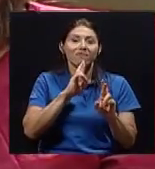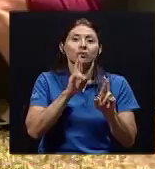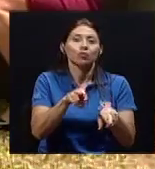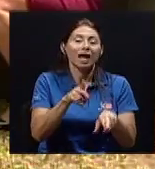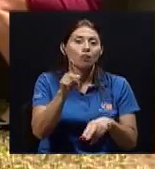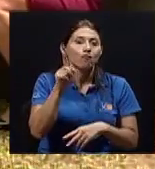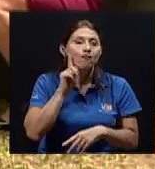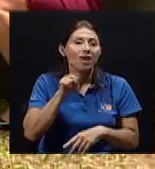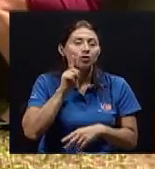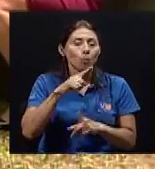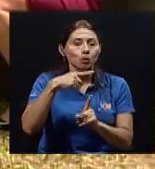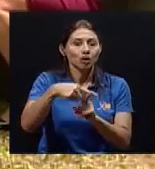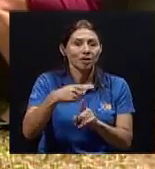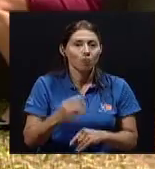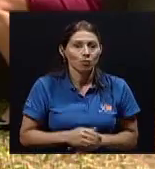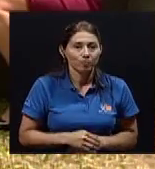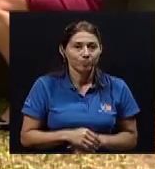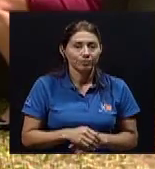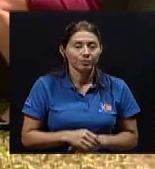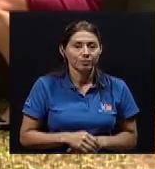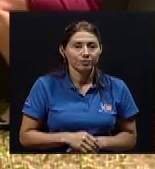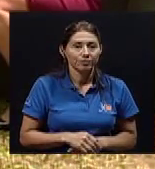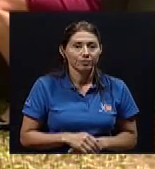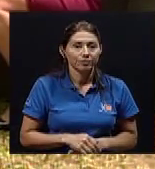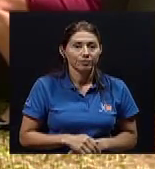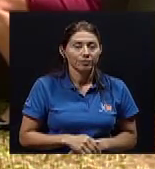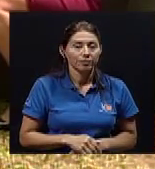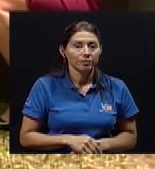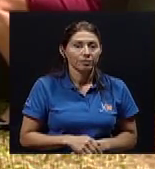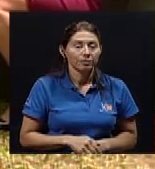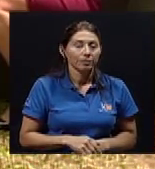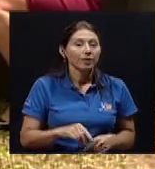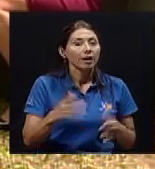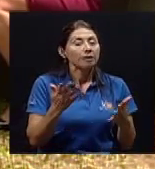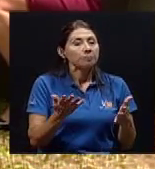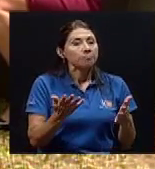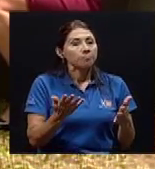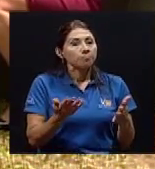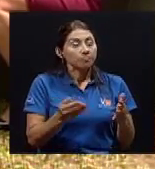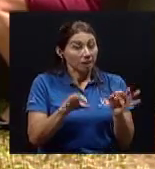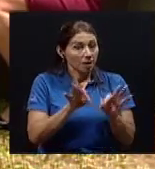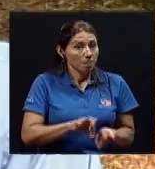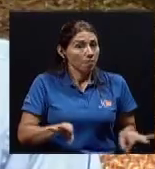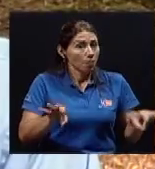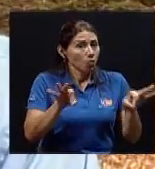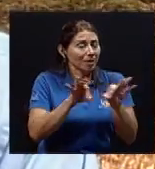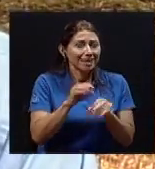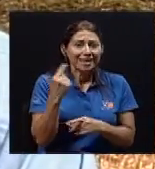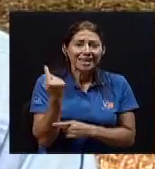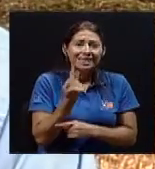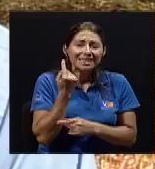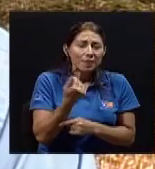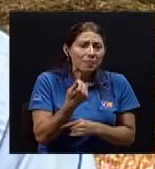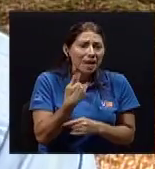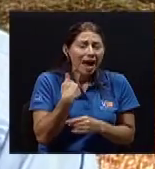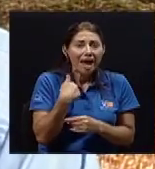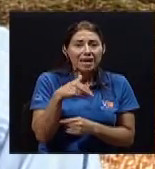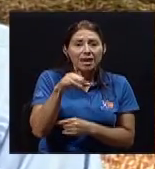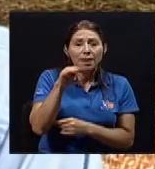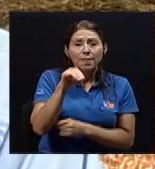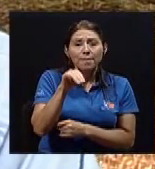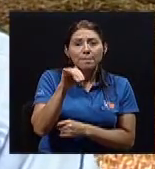positivo. Claro. Tal vez, doctora, qué importante el hecho de que siempre hay microorganismos. O